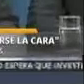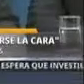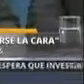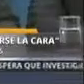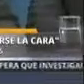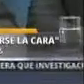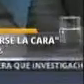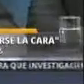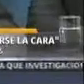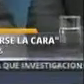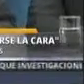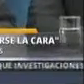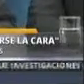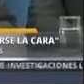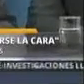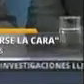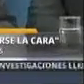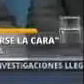a tomar en ese caso.